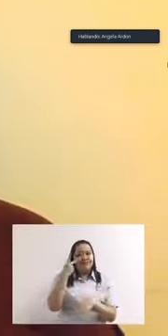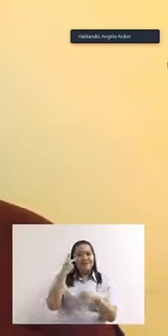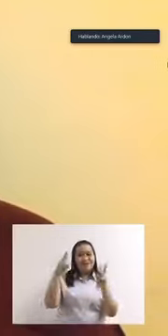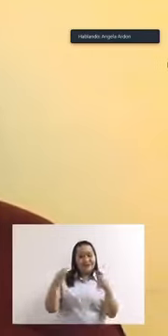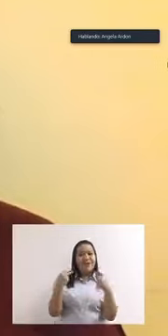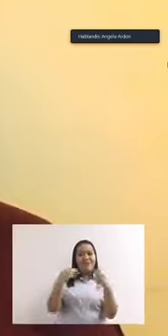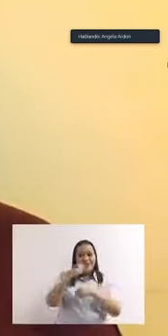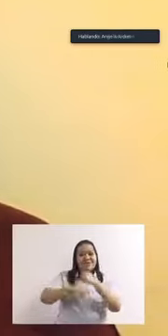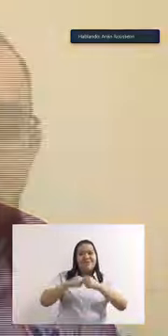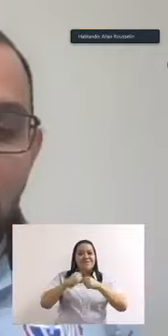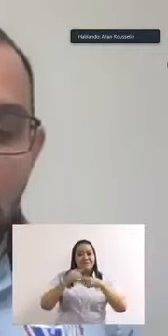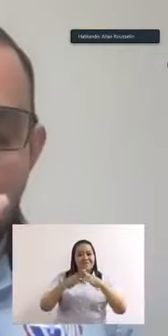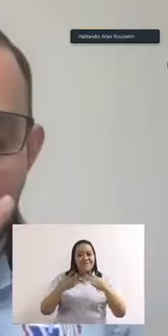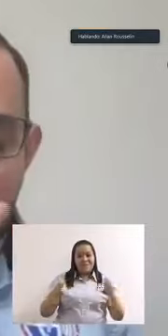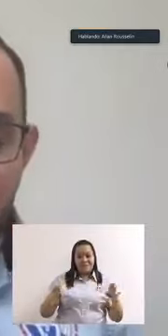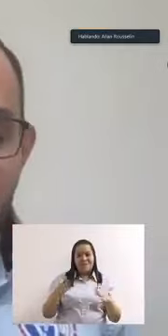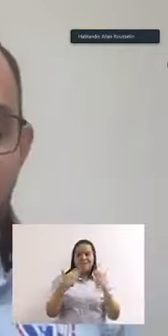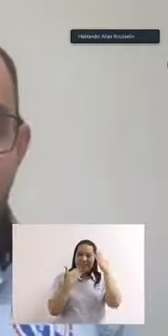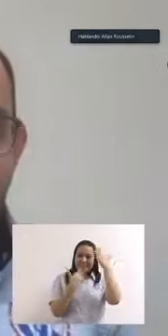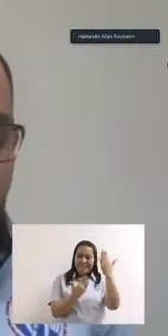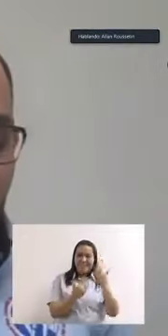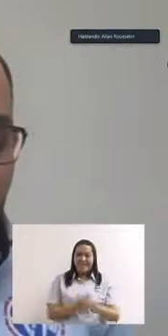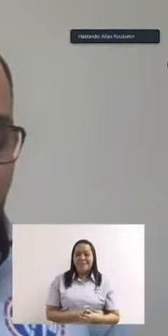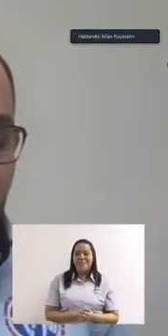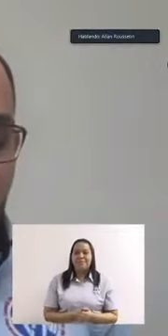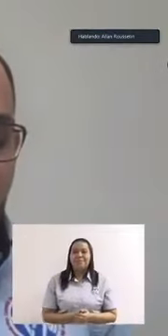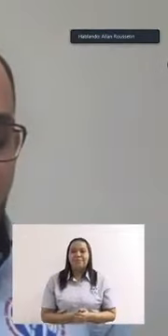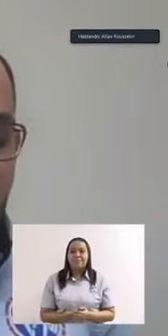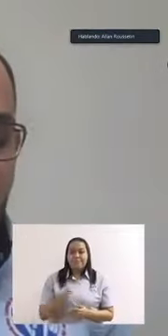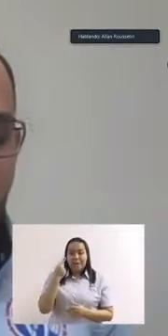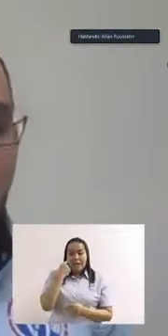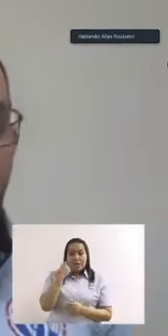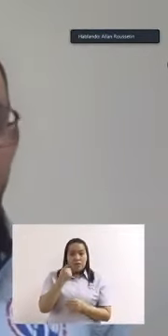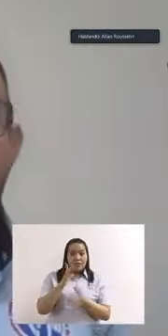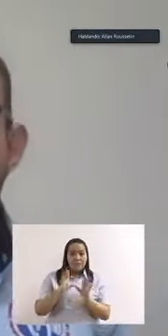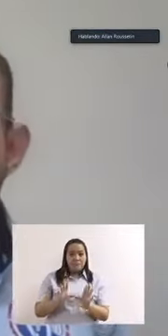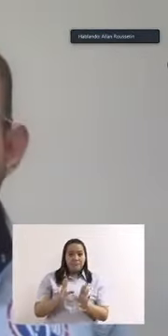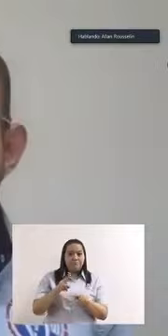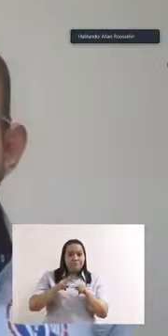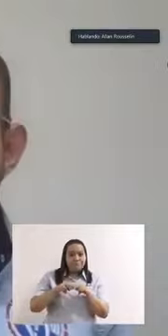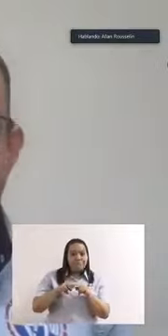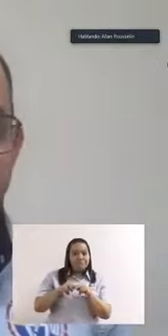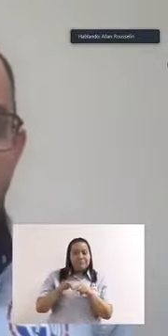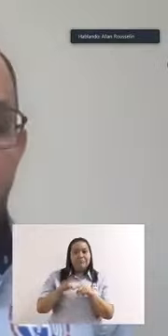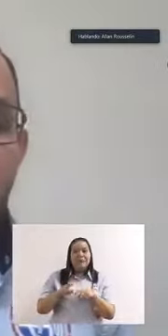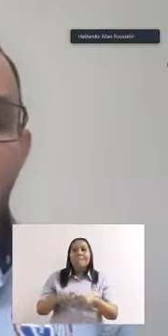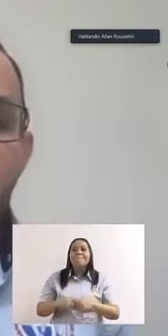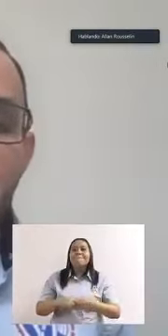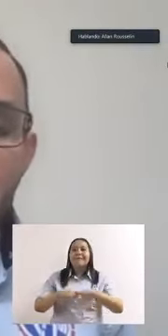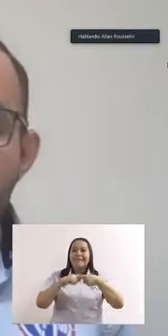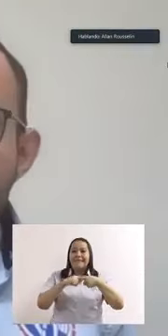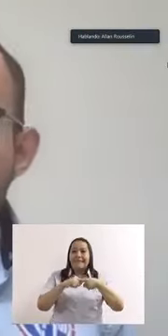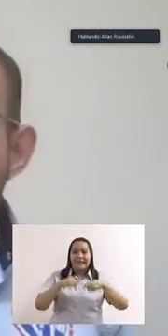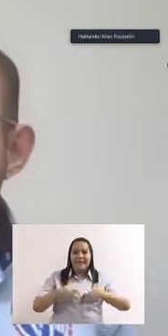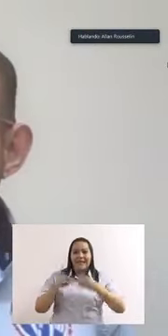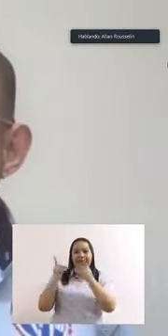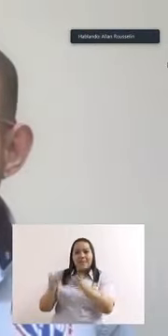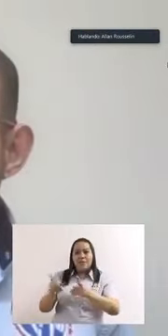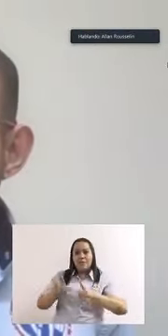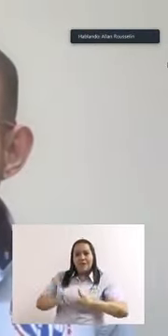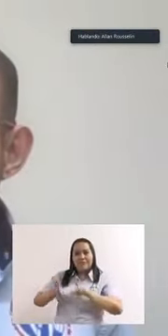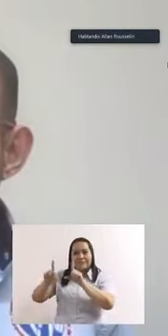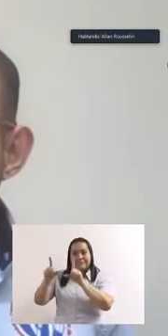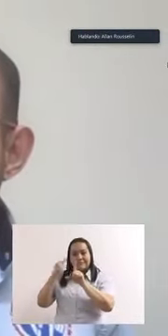Gracias, compañera. Gracias. En lo que nuestro equipo de producción proyecta el diploma, yo quería aprovechar para hacerle